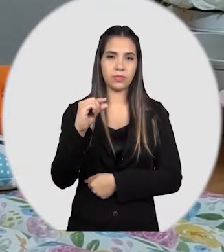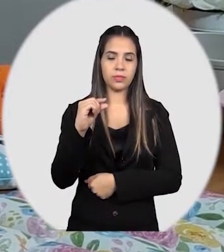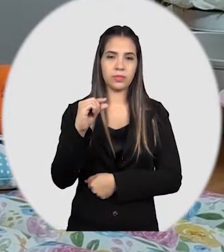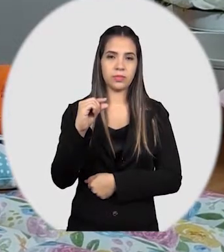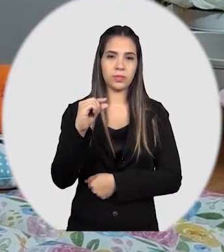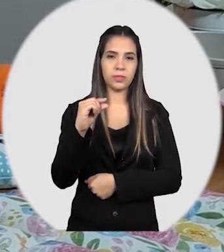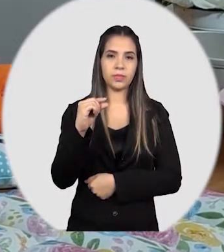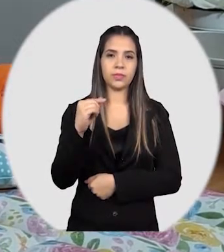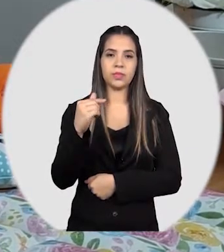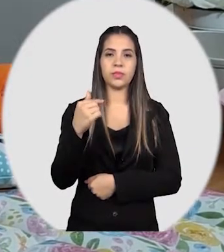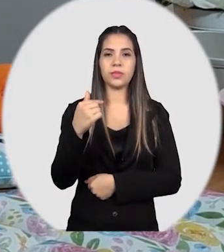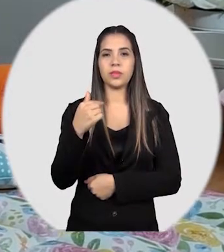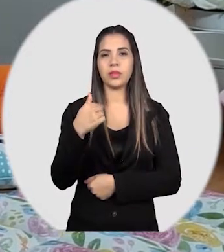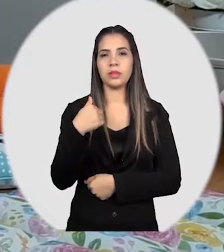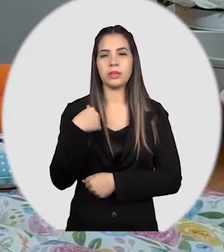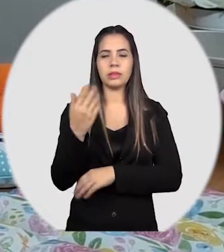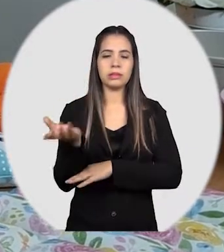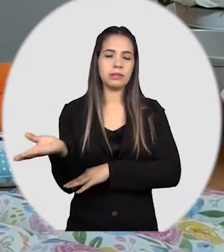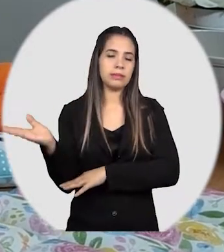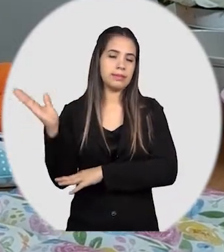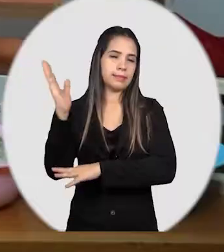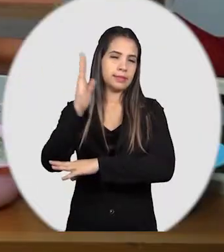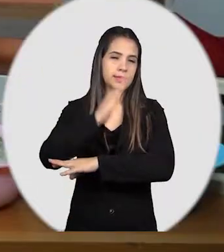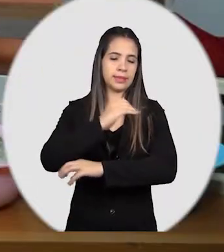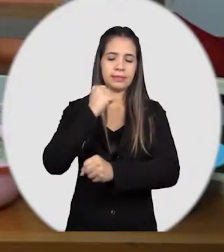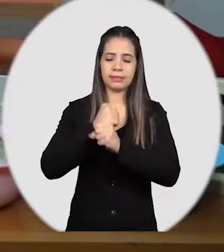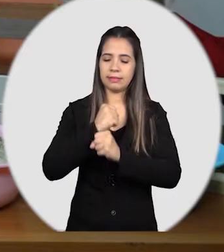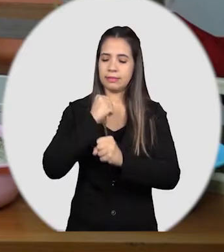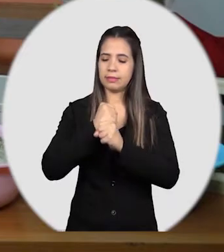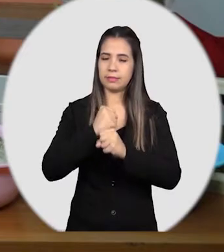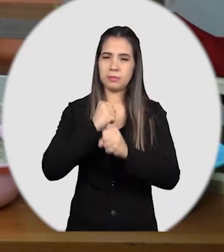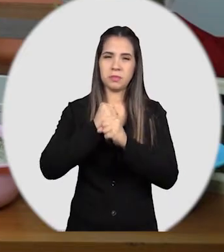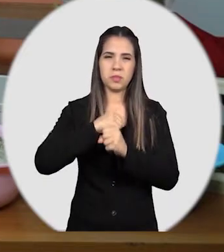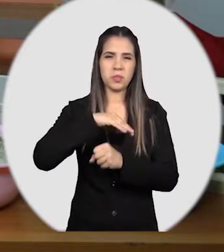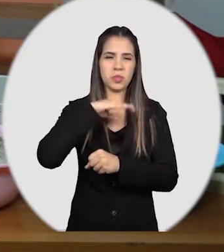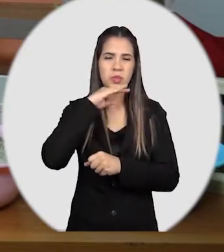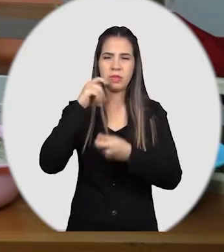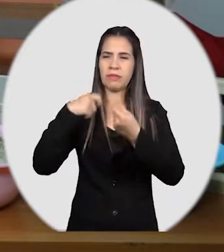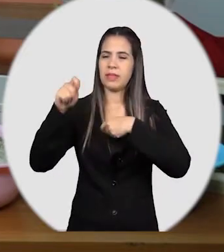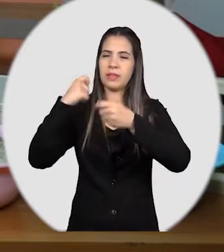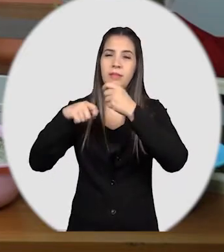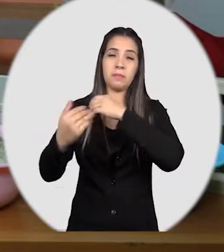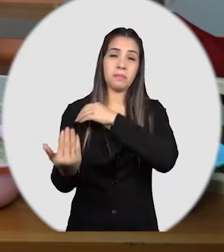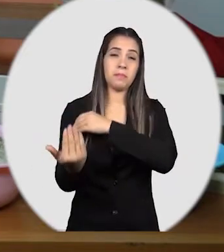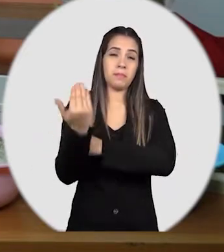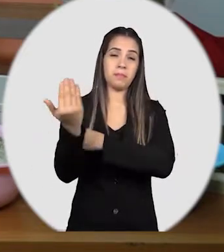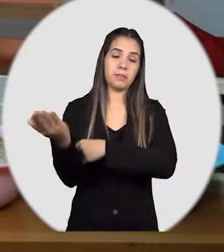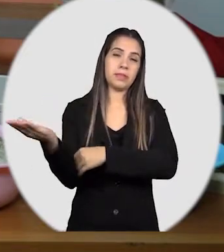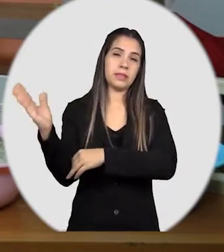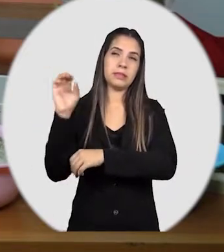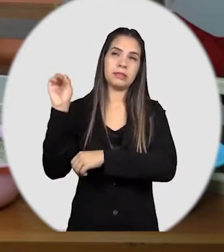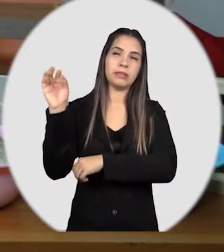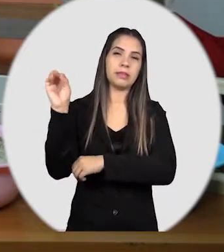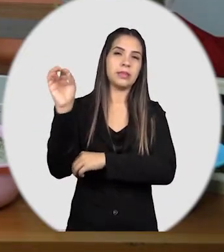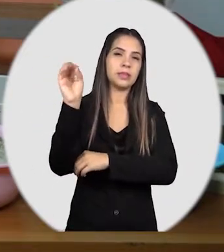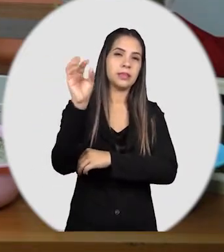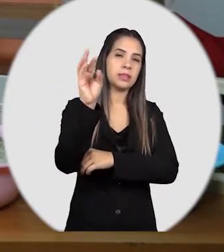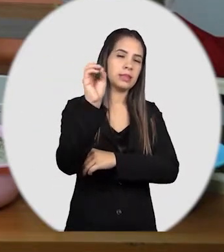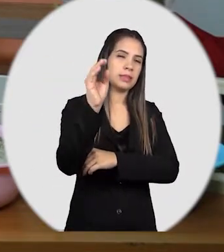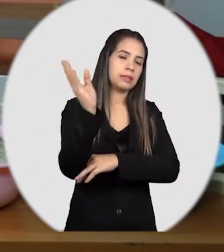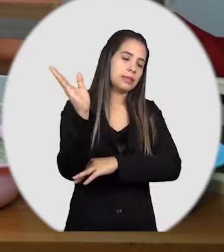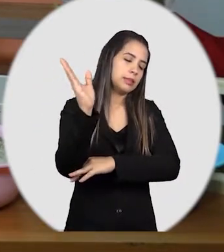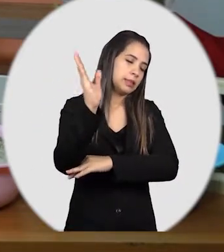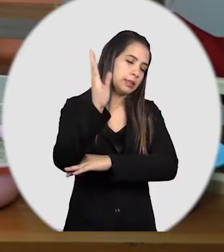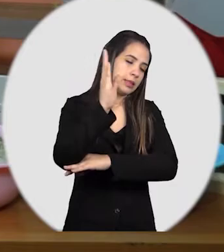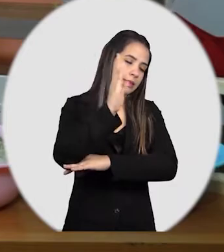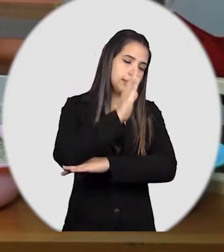muchas ventas, desde la mañana que empezamos a hacer los repartos, y miré al cielo y le pedí a Dios que me dé una oportunidad, que